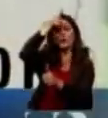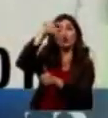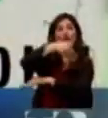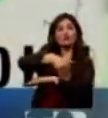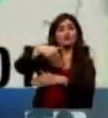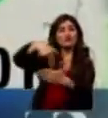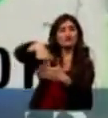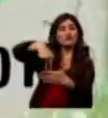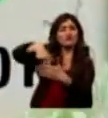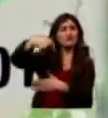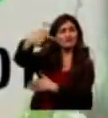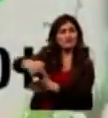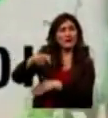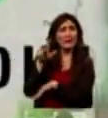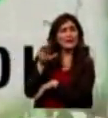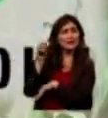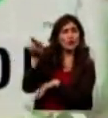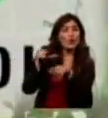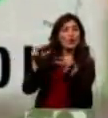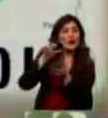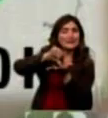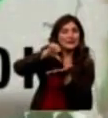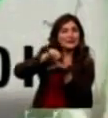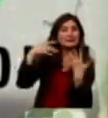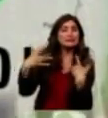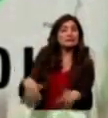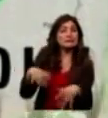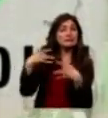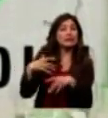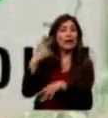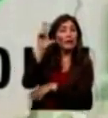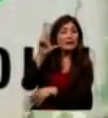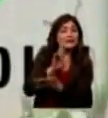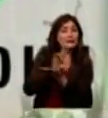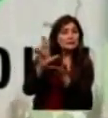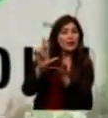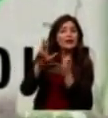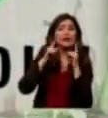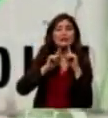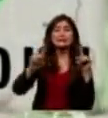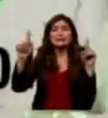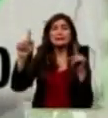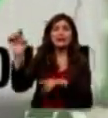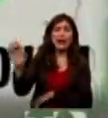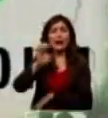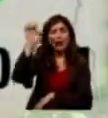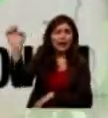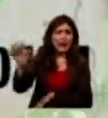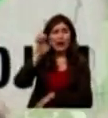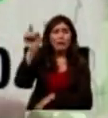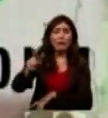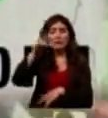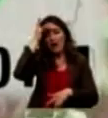a menos de 300 kilómetros de una de las ciudades que hace alrededor de 3 semanas fue declarada bajo alerta